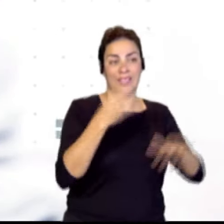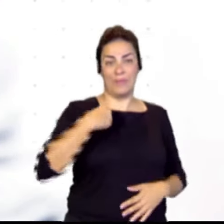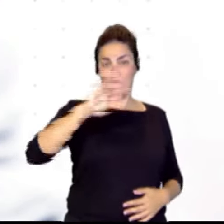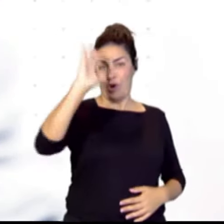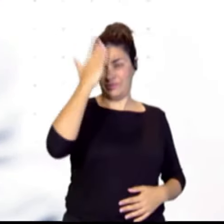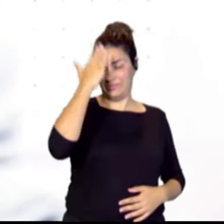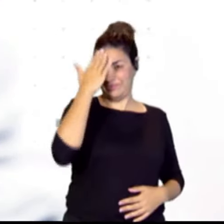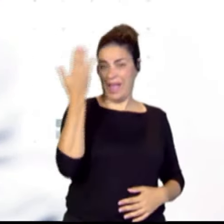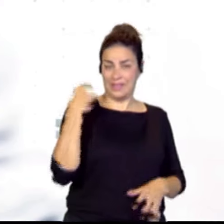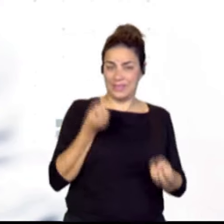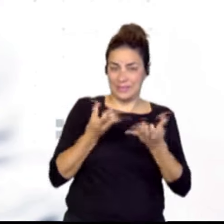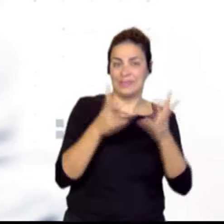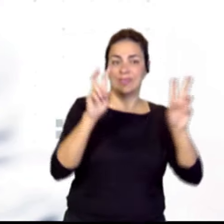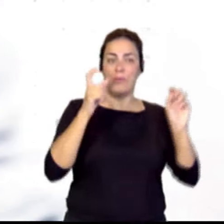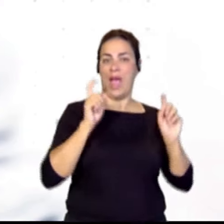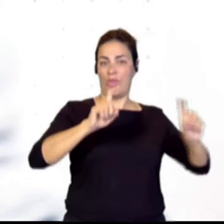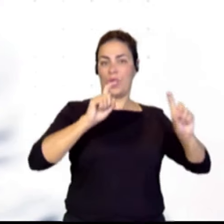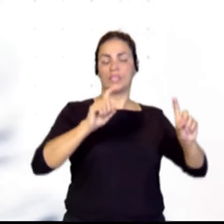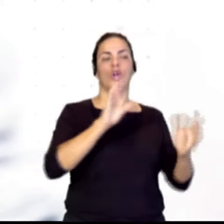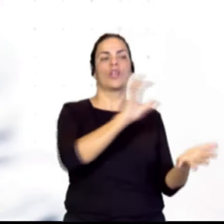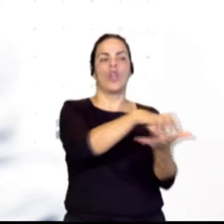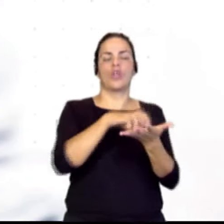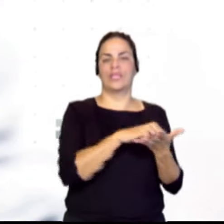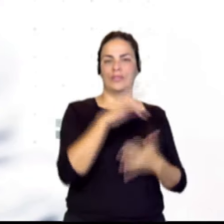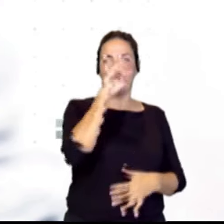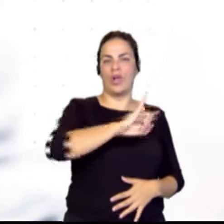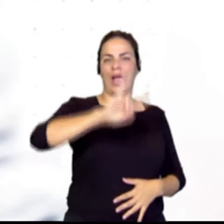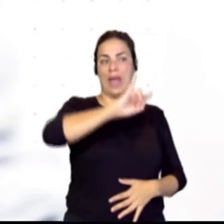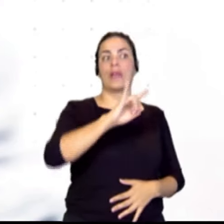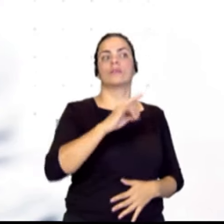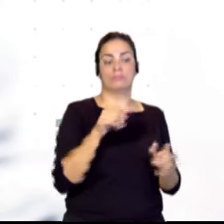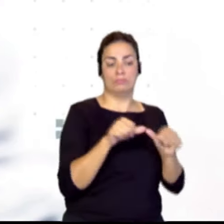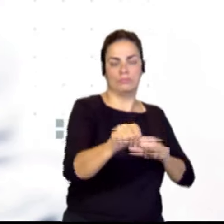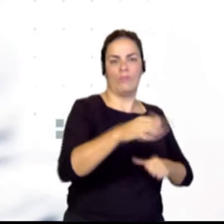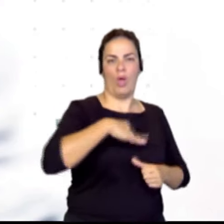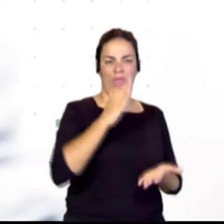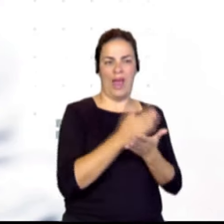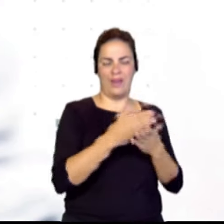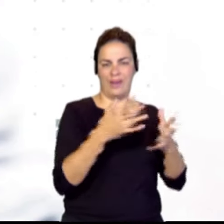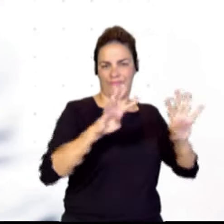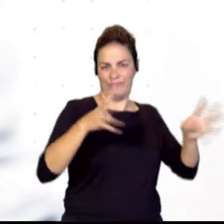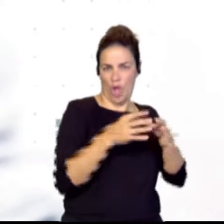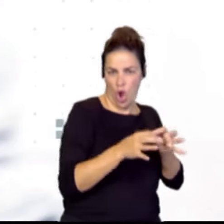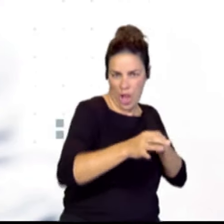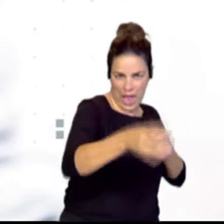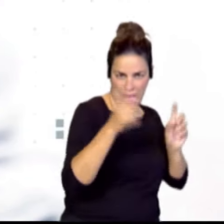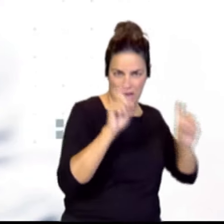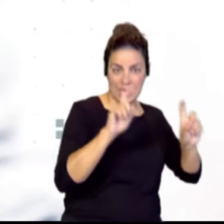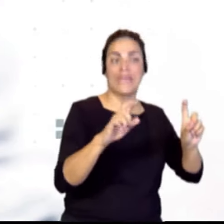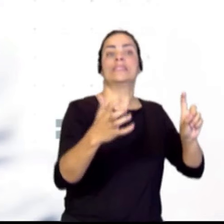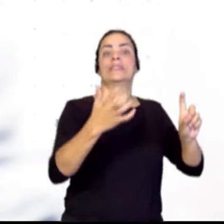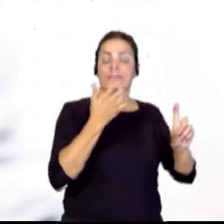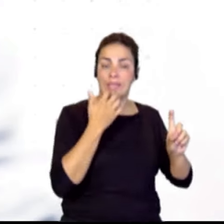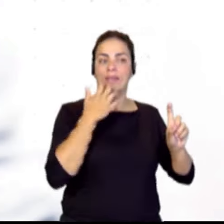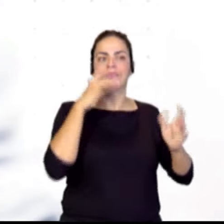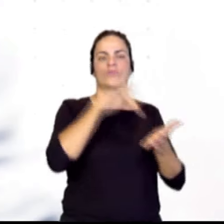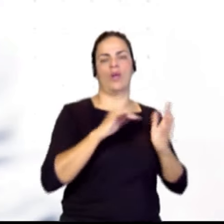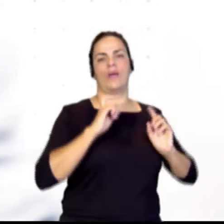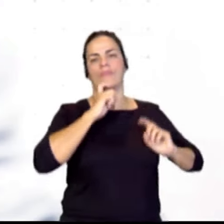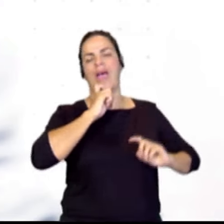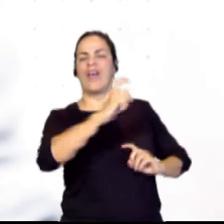sobre educación los centros canarios podrán dar las clases online de manera telemática si se activa el aviso rojo por